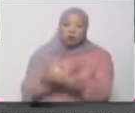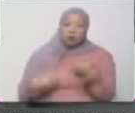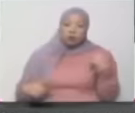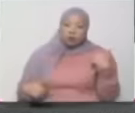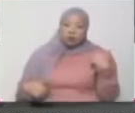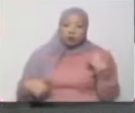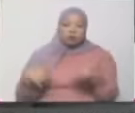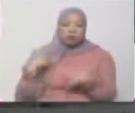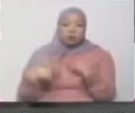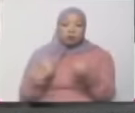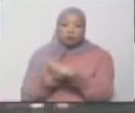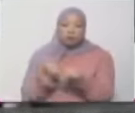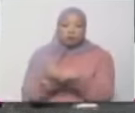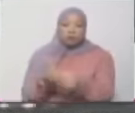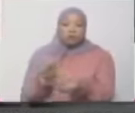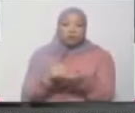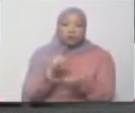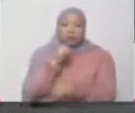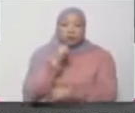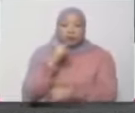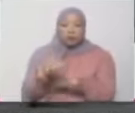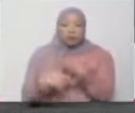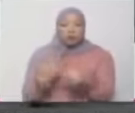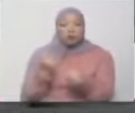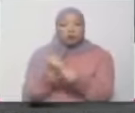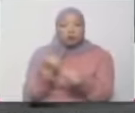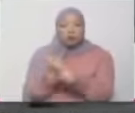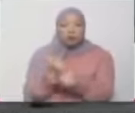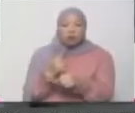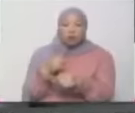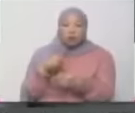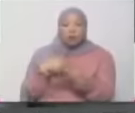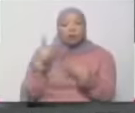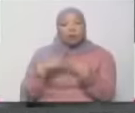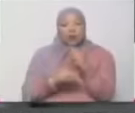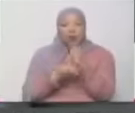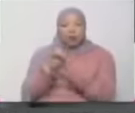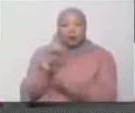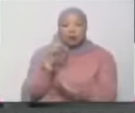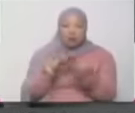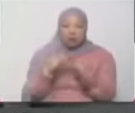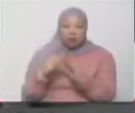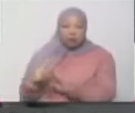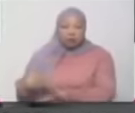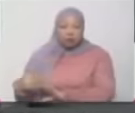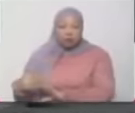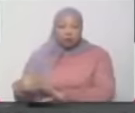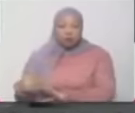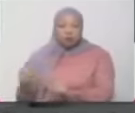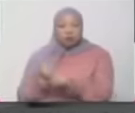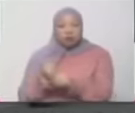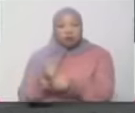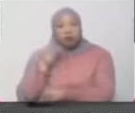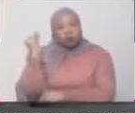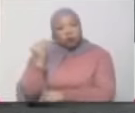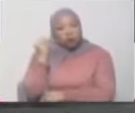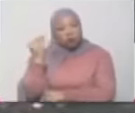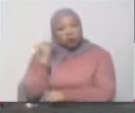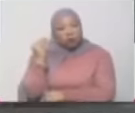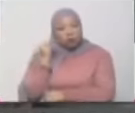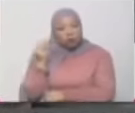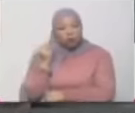las demás carreras que ameritamos para el plan de desarrollo de la comuna. Y en eso yo creo, presidente, que no